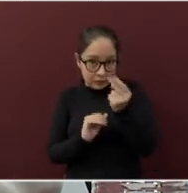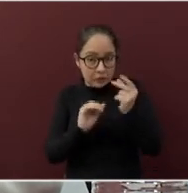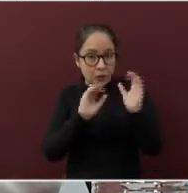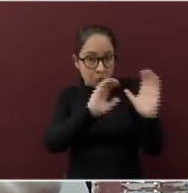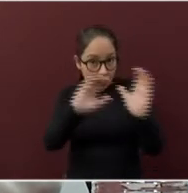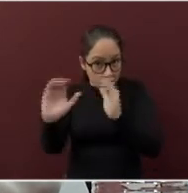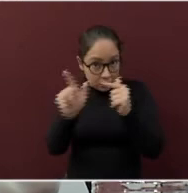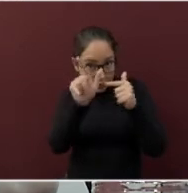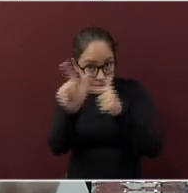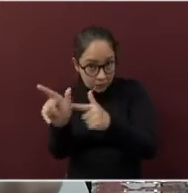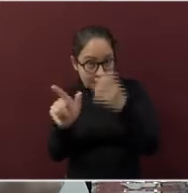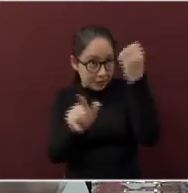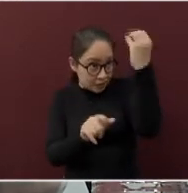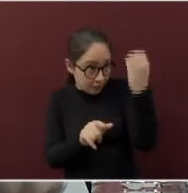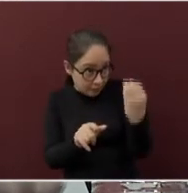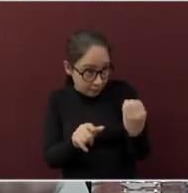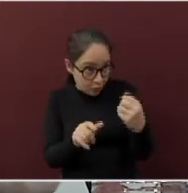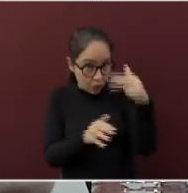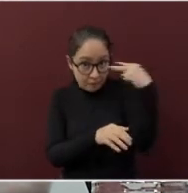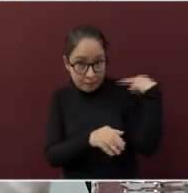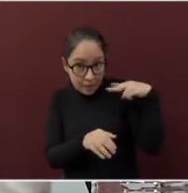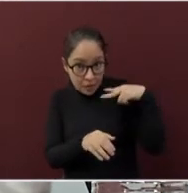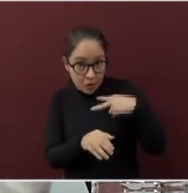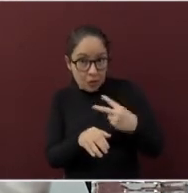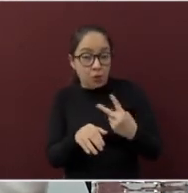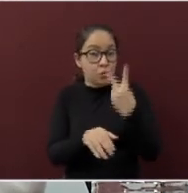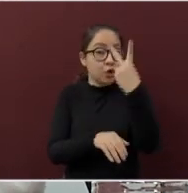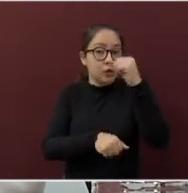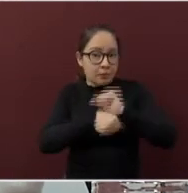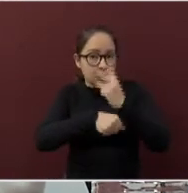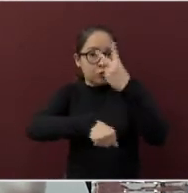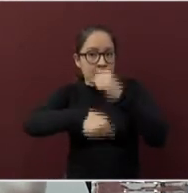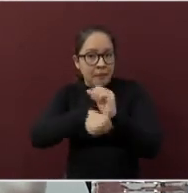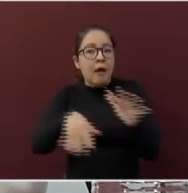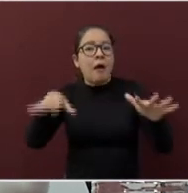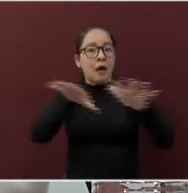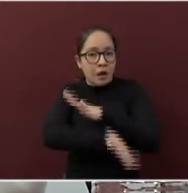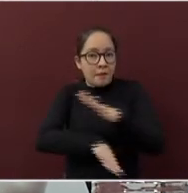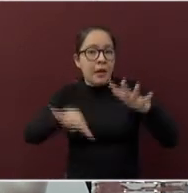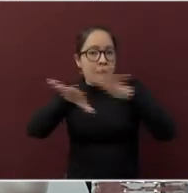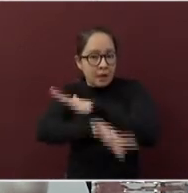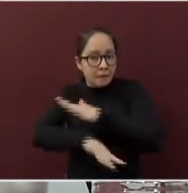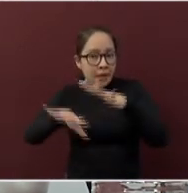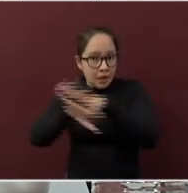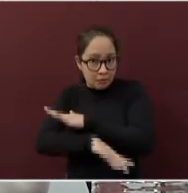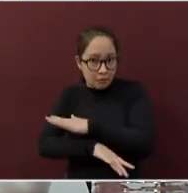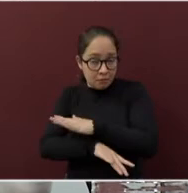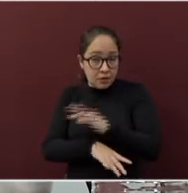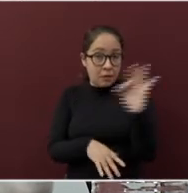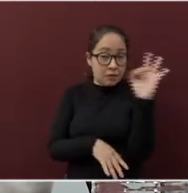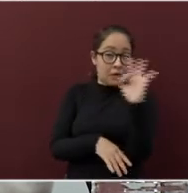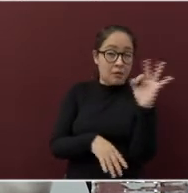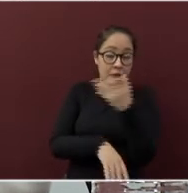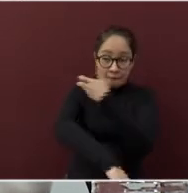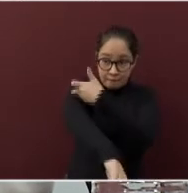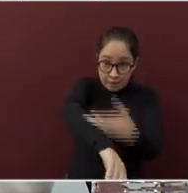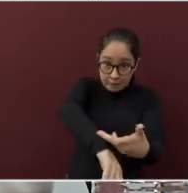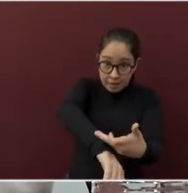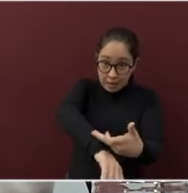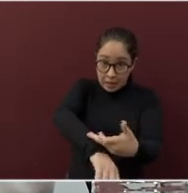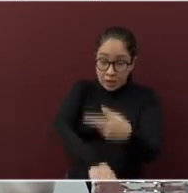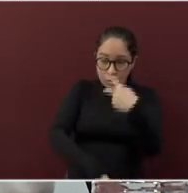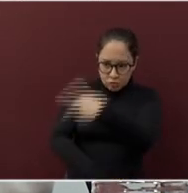cambia cada dos semanas así así que si las familias toman con mucha